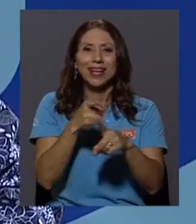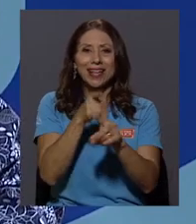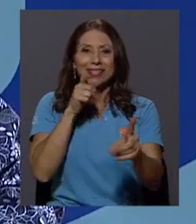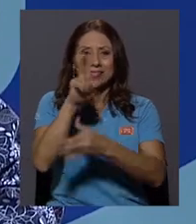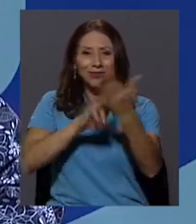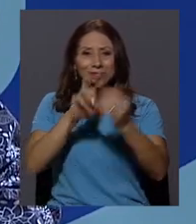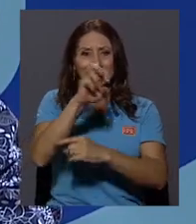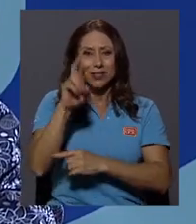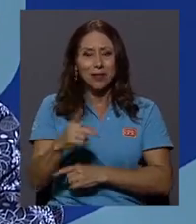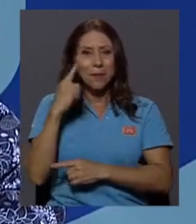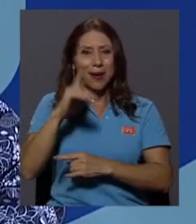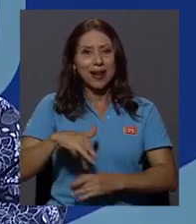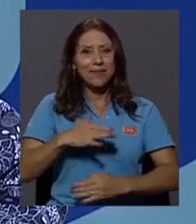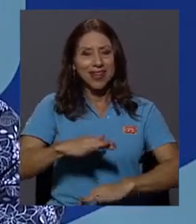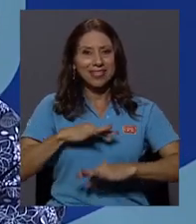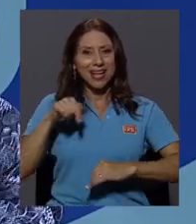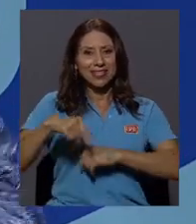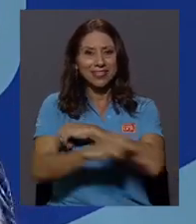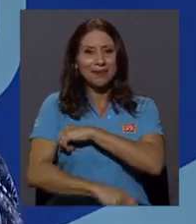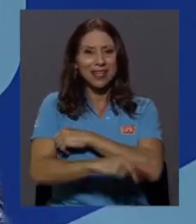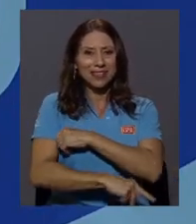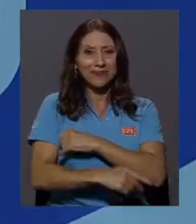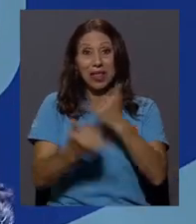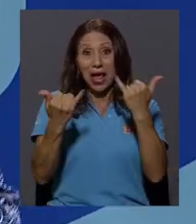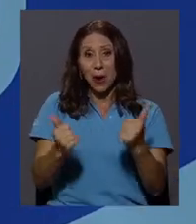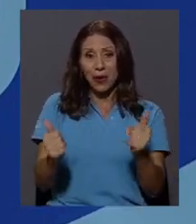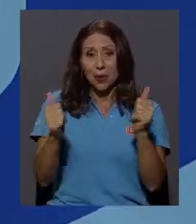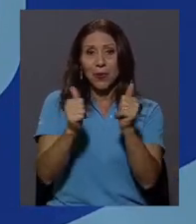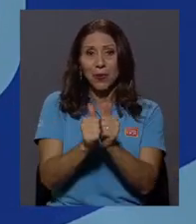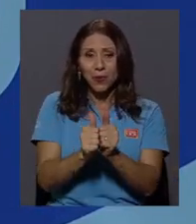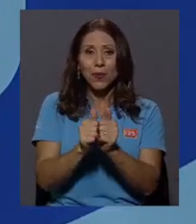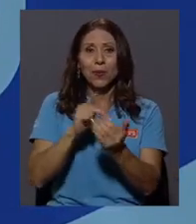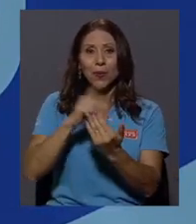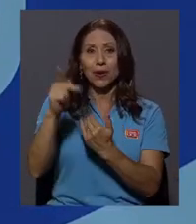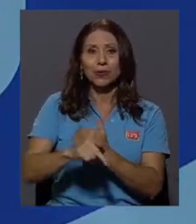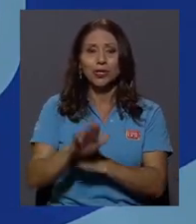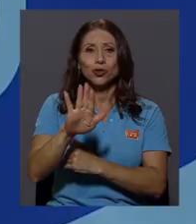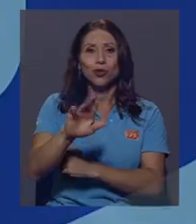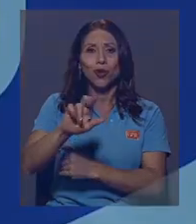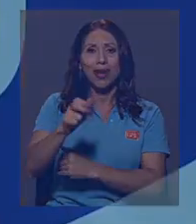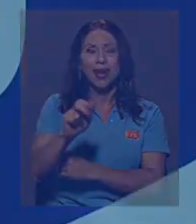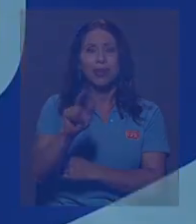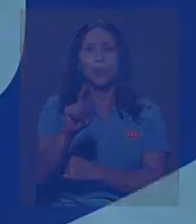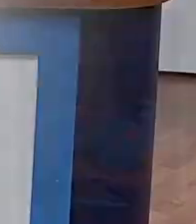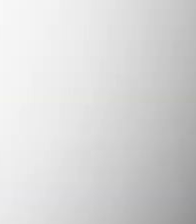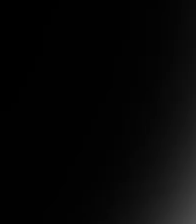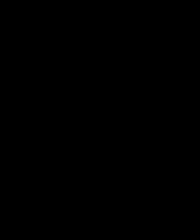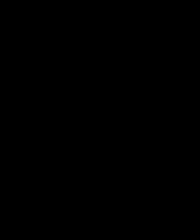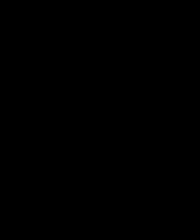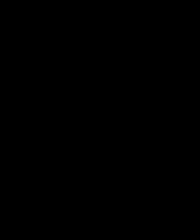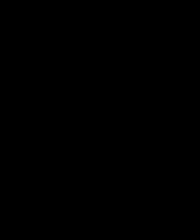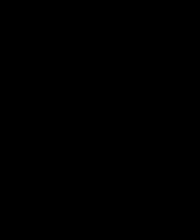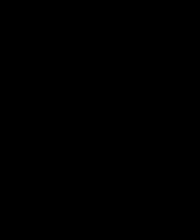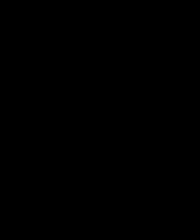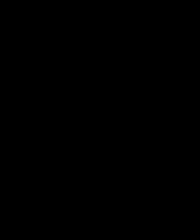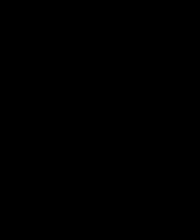desde la universidad de costa rica para el bienestar de este país los dejamos en compañía de la programación de su canal usher